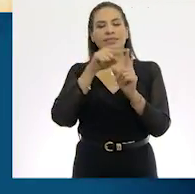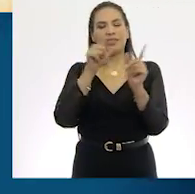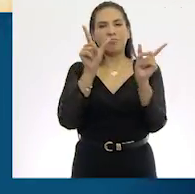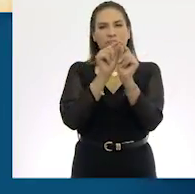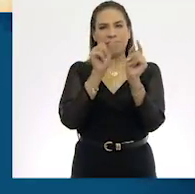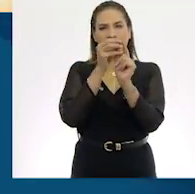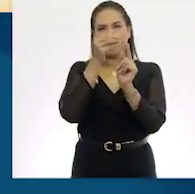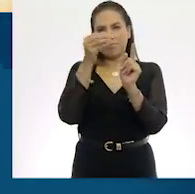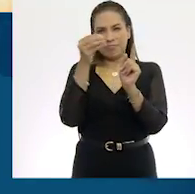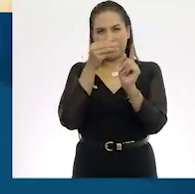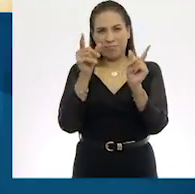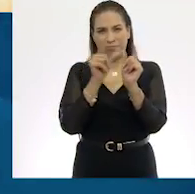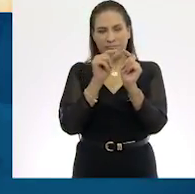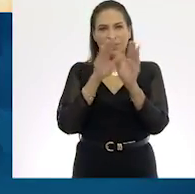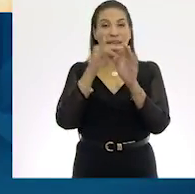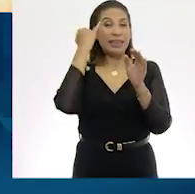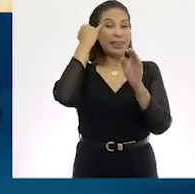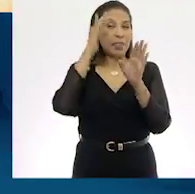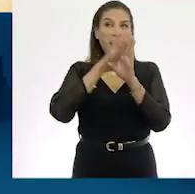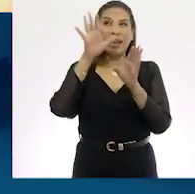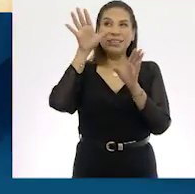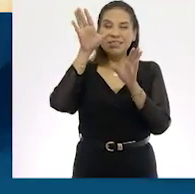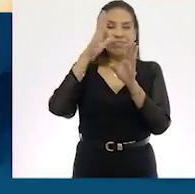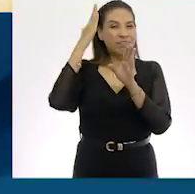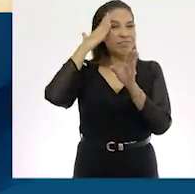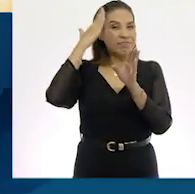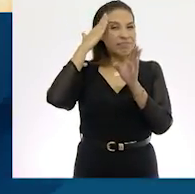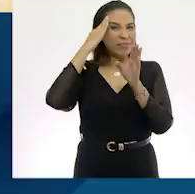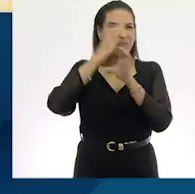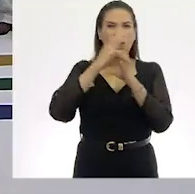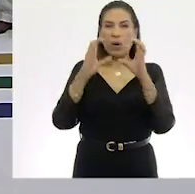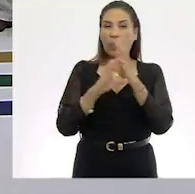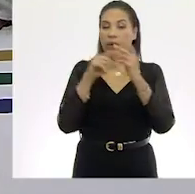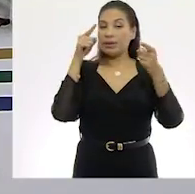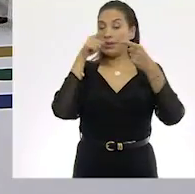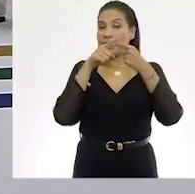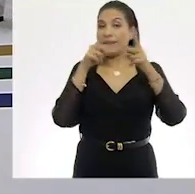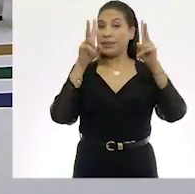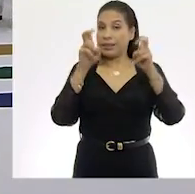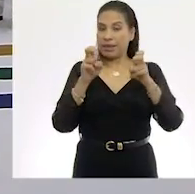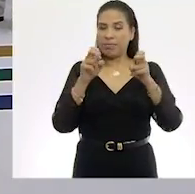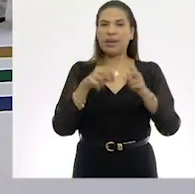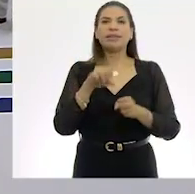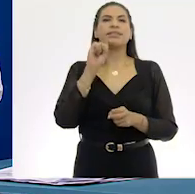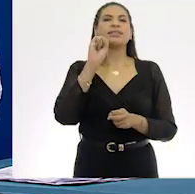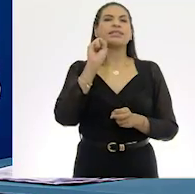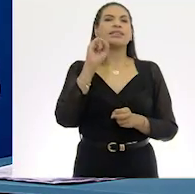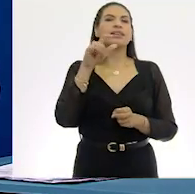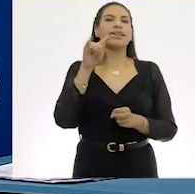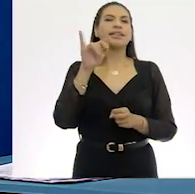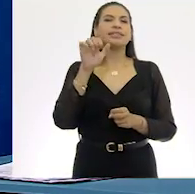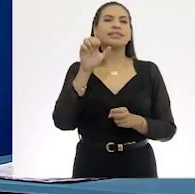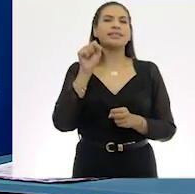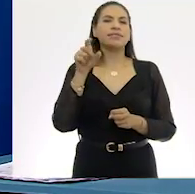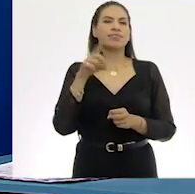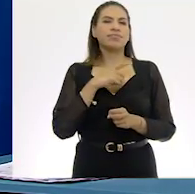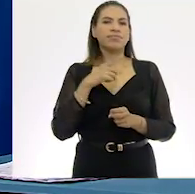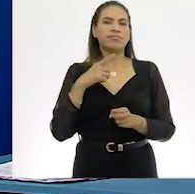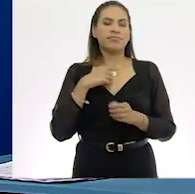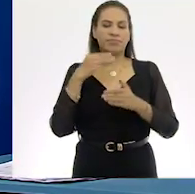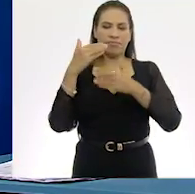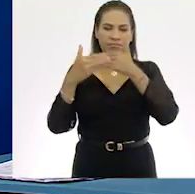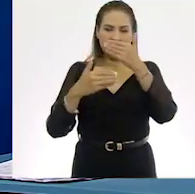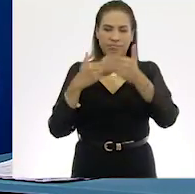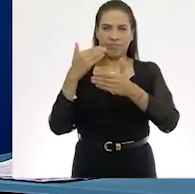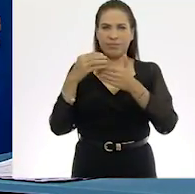o escrita, de las ideas principales de un asunto o tema. Para elaborar una síntesis, el texto original debe pasar por un